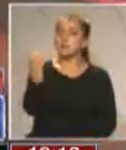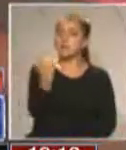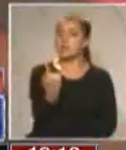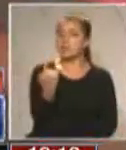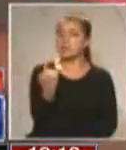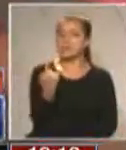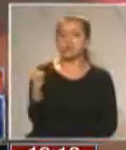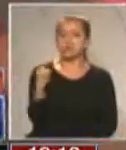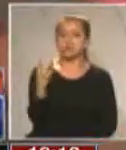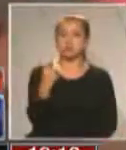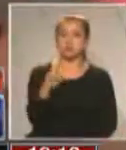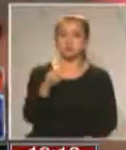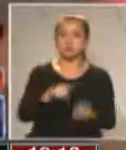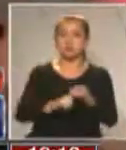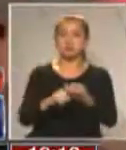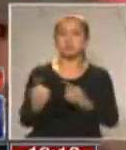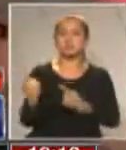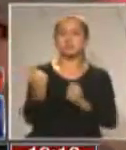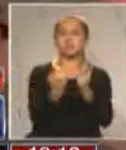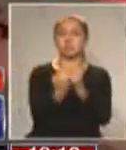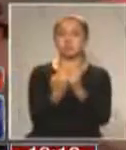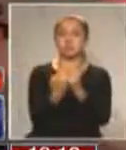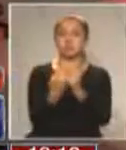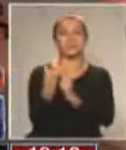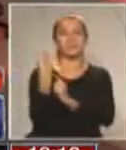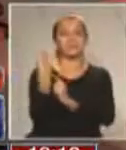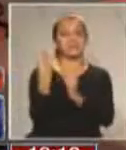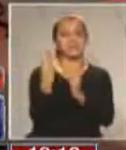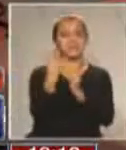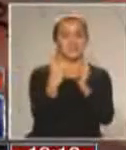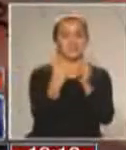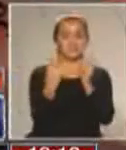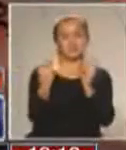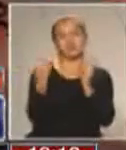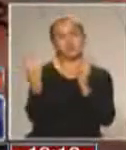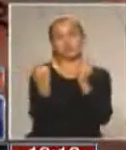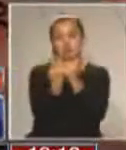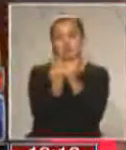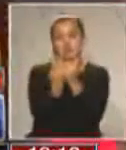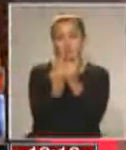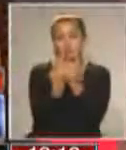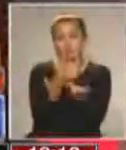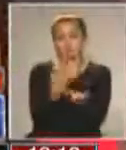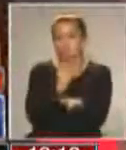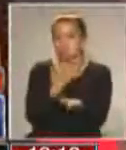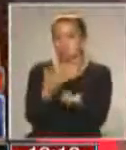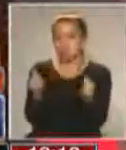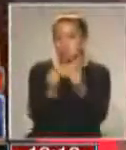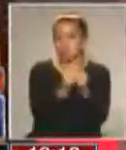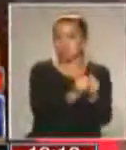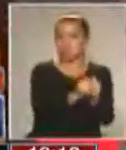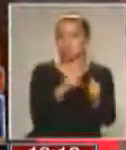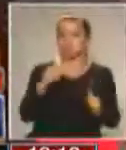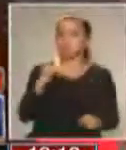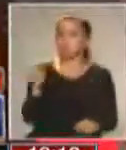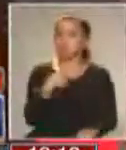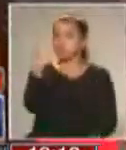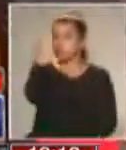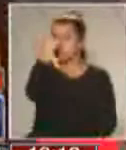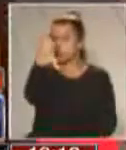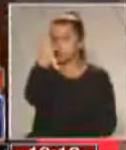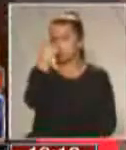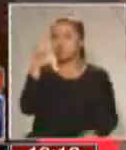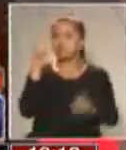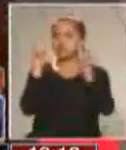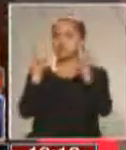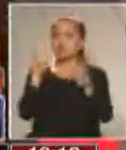solo su esposa? Entonces, obviamente, esto lleva a muchas especulaciones que no le hacen bien. A nosotros nos preocupan estos temas. Chile, hoy